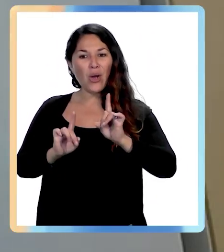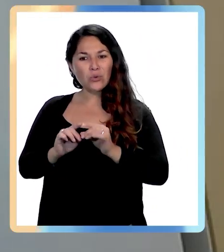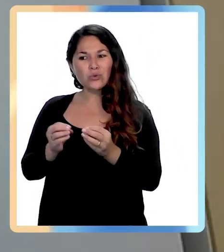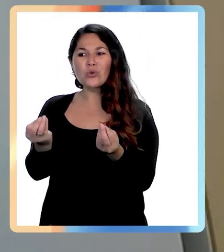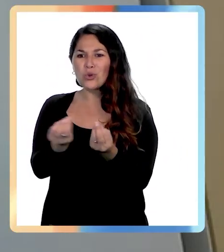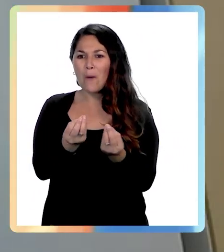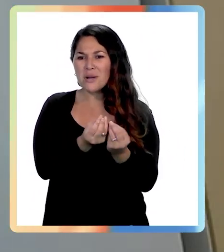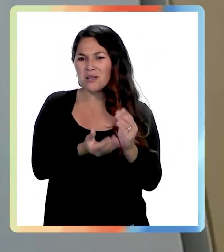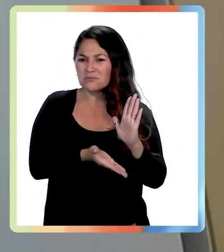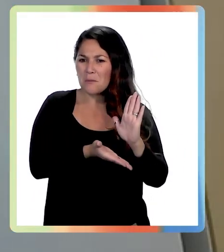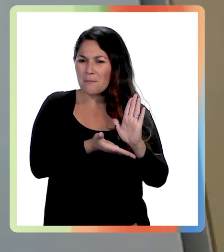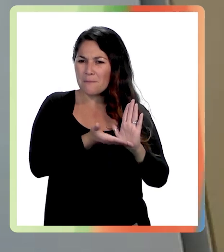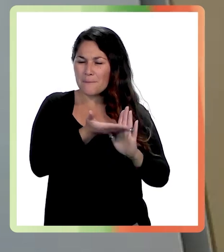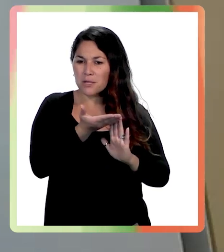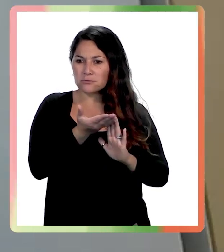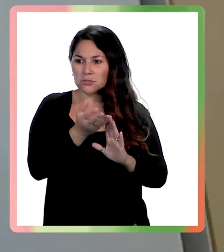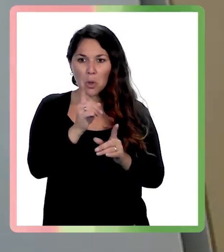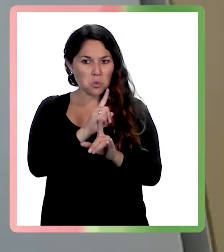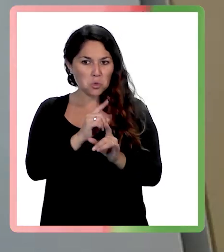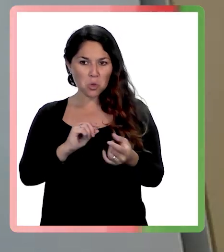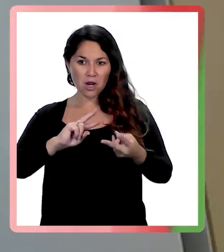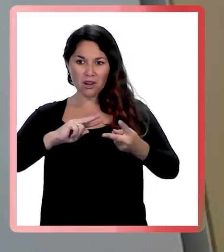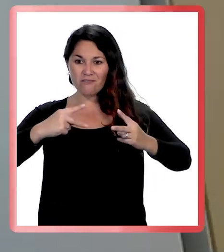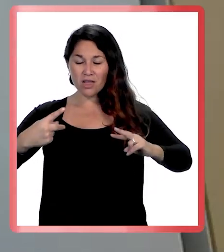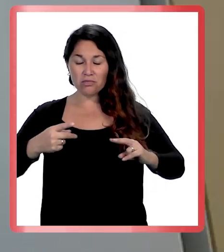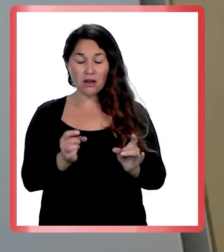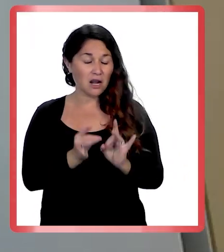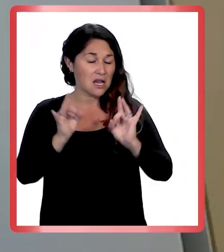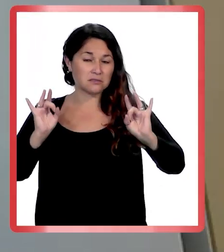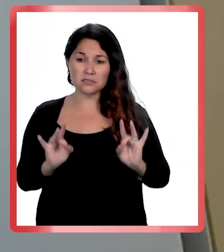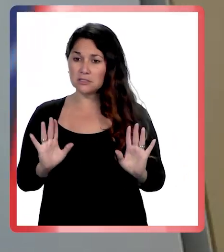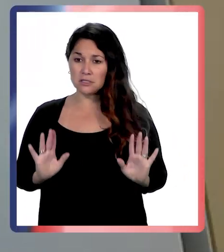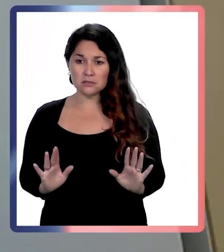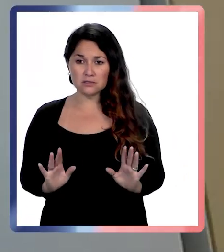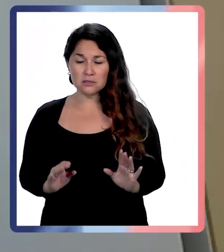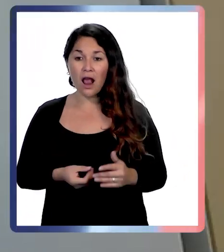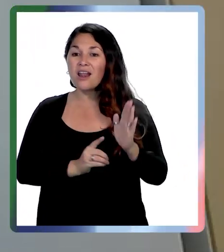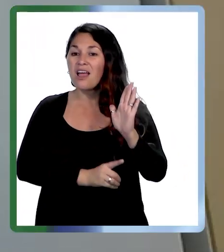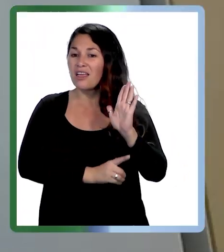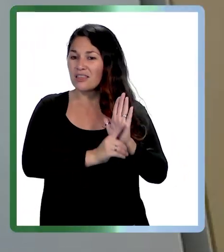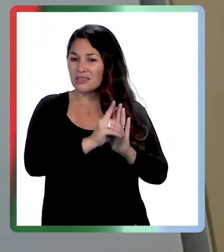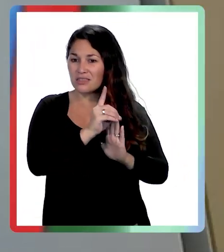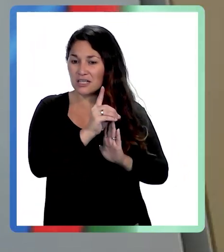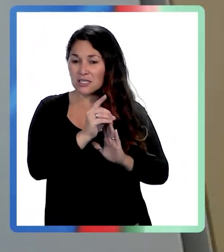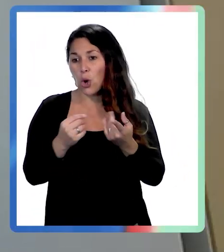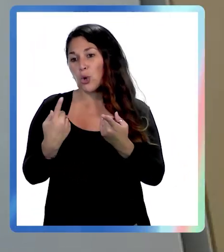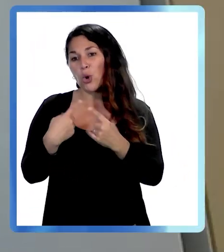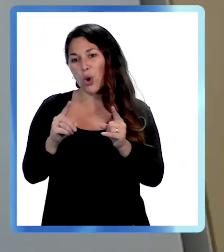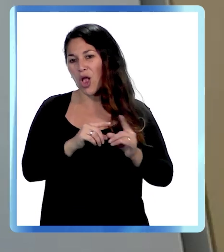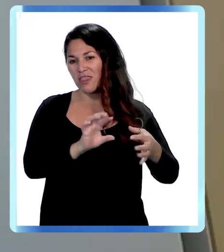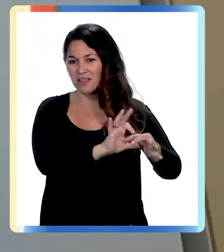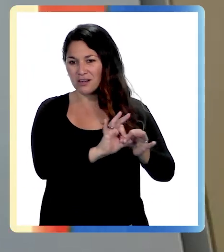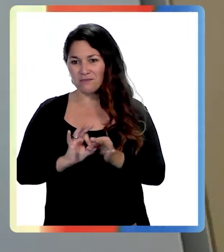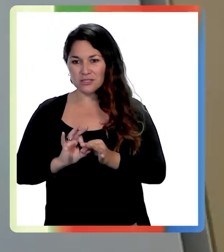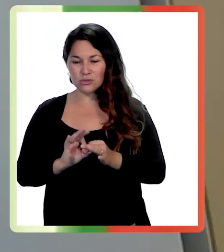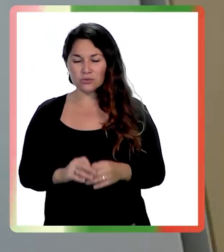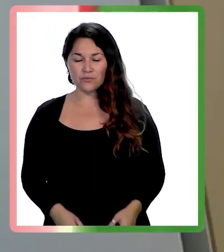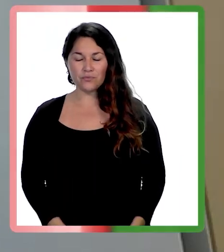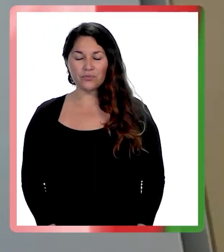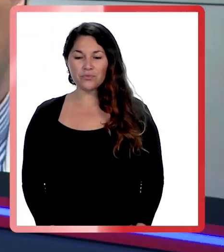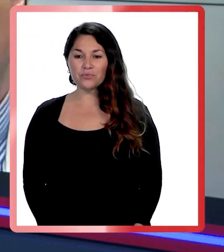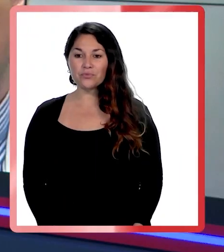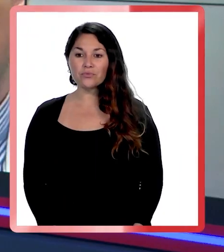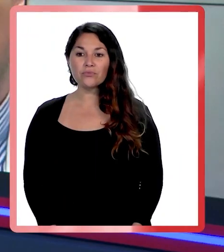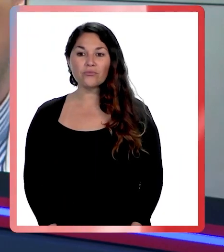encasillan solamente en ese grupo, y que podrían estar dentro del grupo de los esporádicos, que en el fondo son los pacientes que desarrollan cáncer por factores más bien